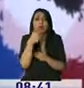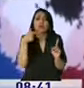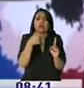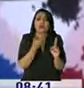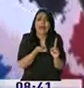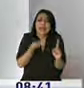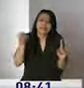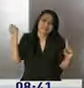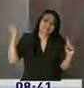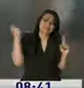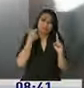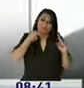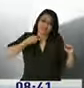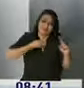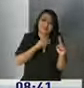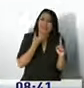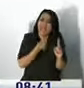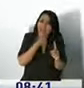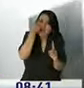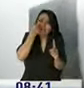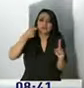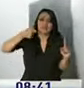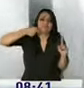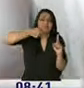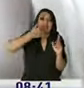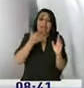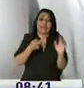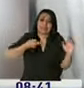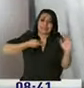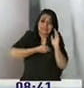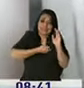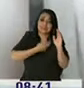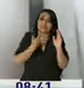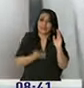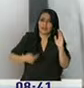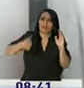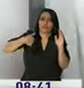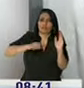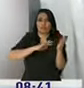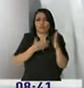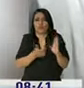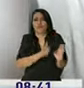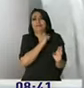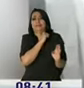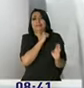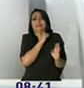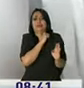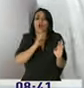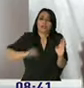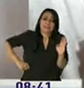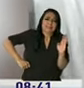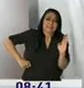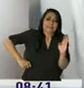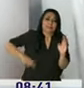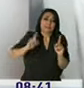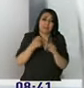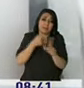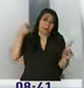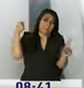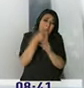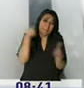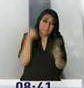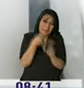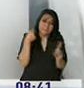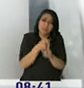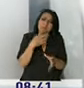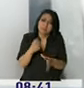el cuchillo. Con ese me tenía, que me iba a matar. Él empezó a pegarme porque no entraba adentro. Me